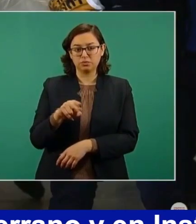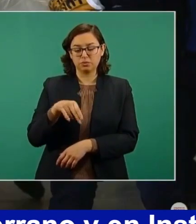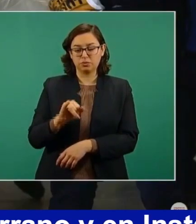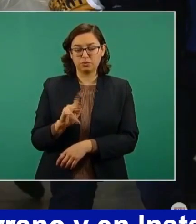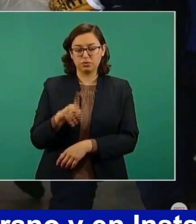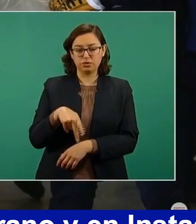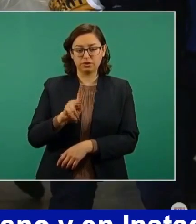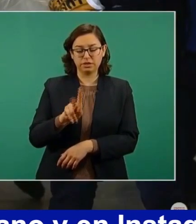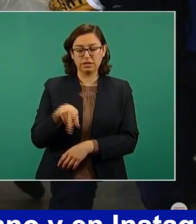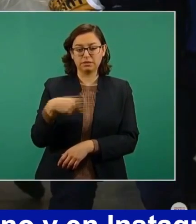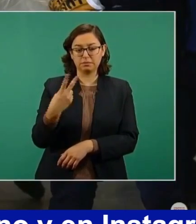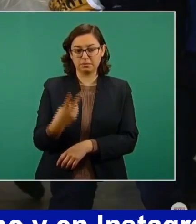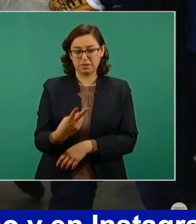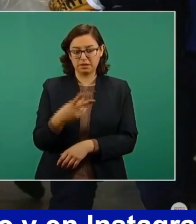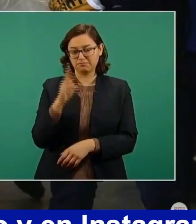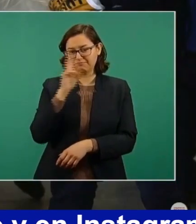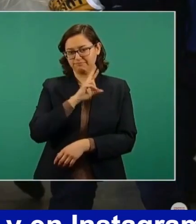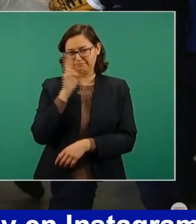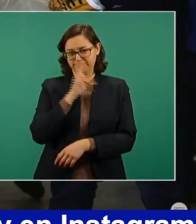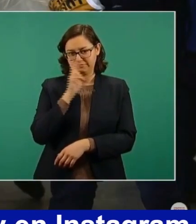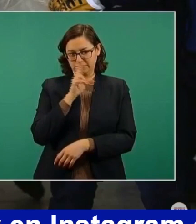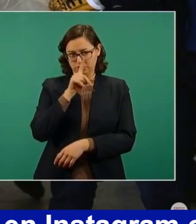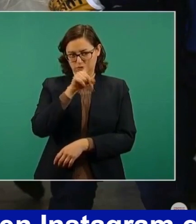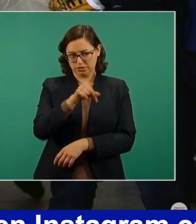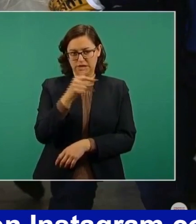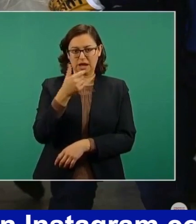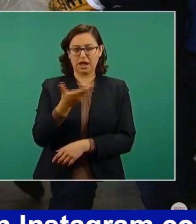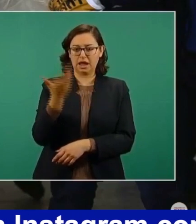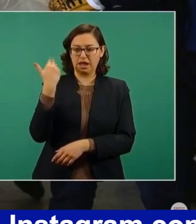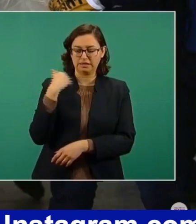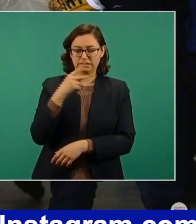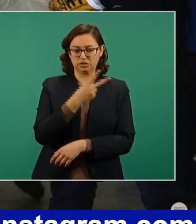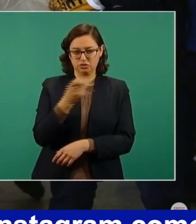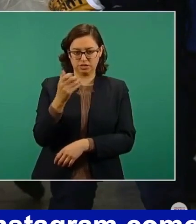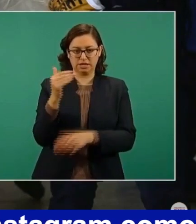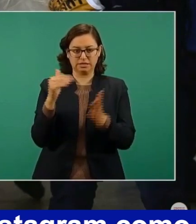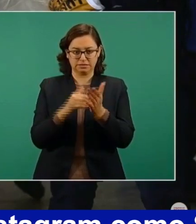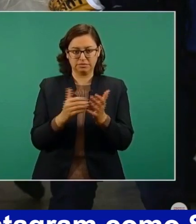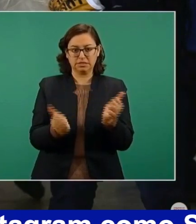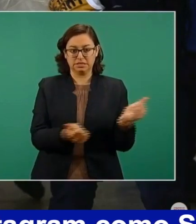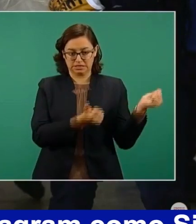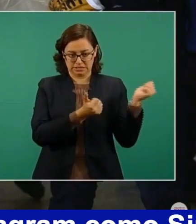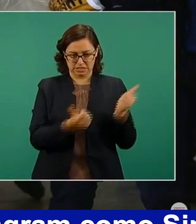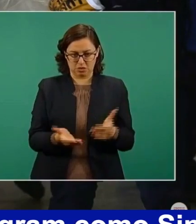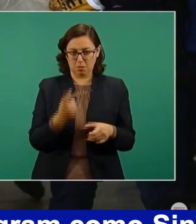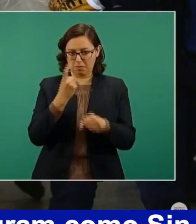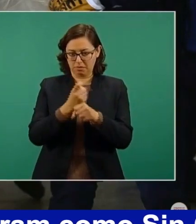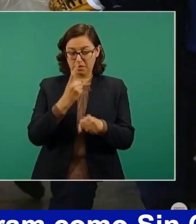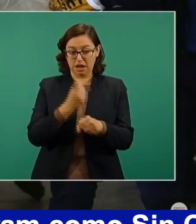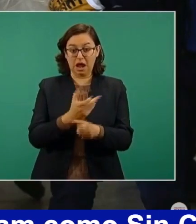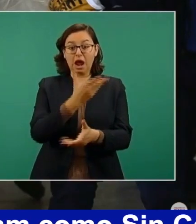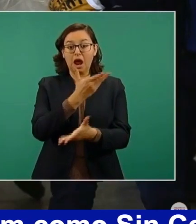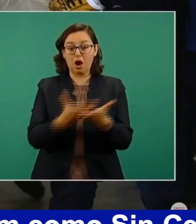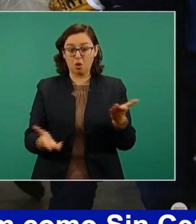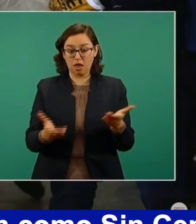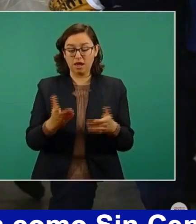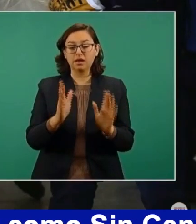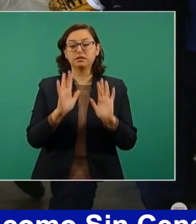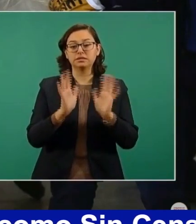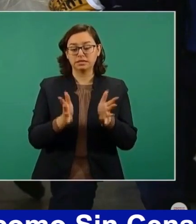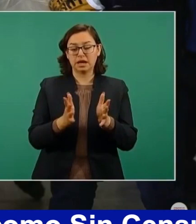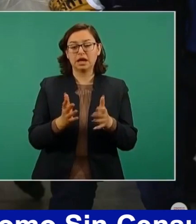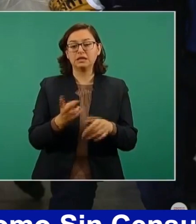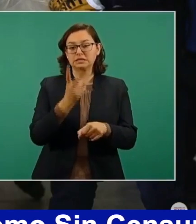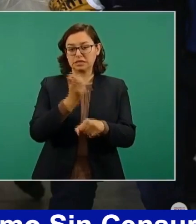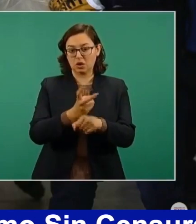vacuna rusa, y de inmediato se están aplicando ya para completar a estas 200,000 personas que